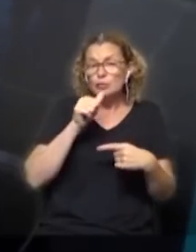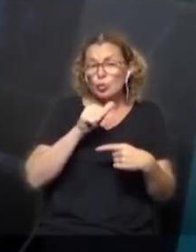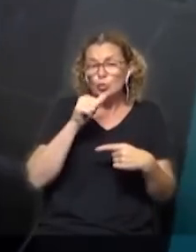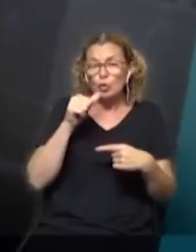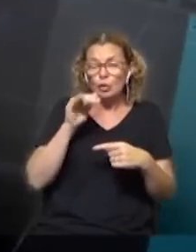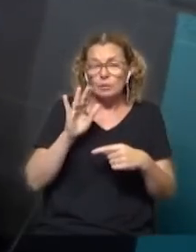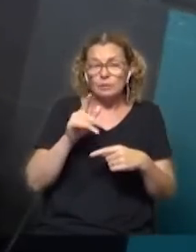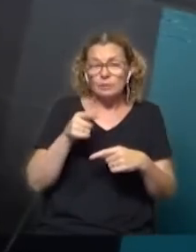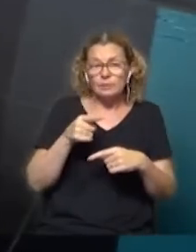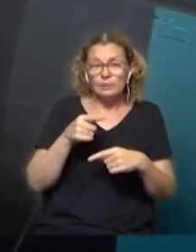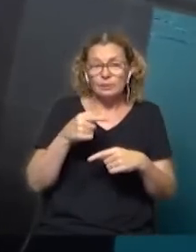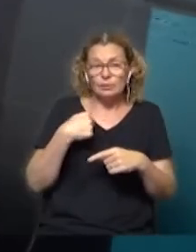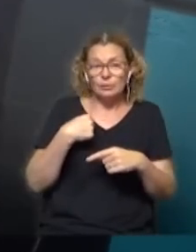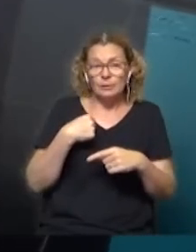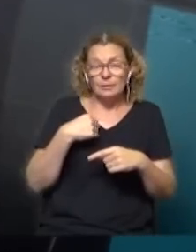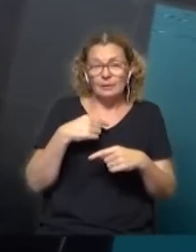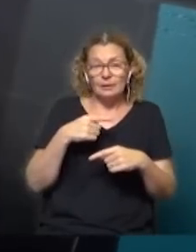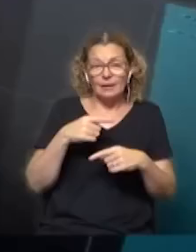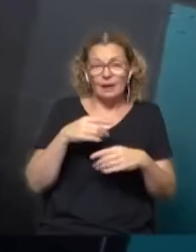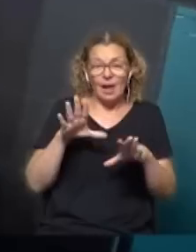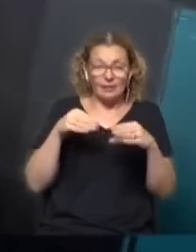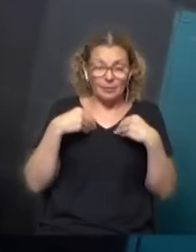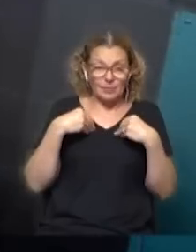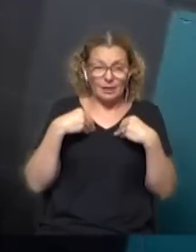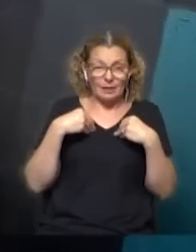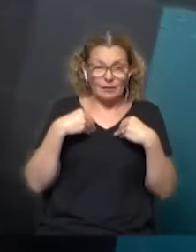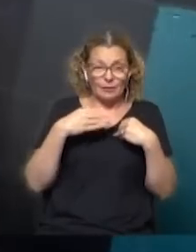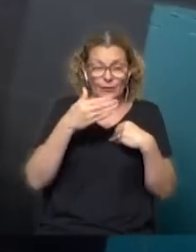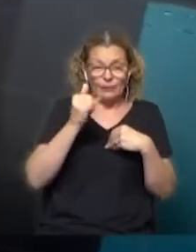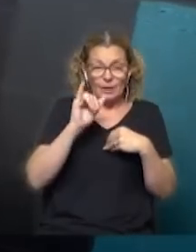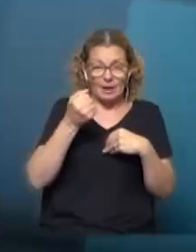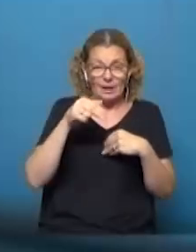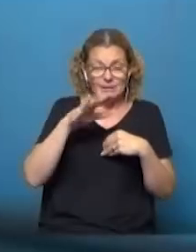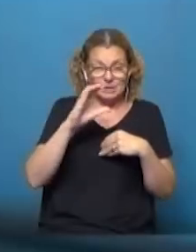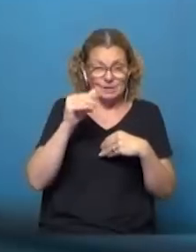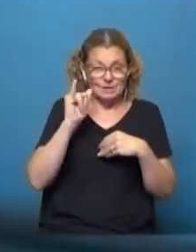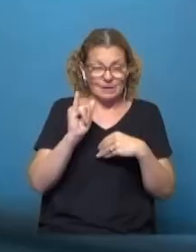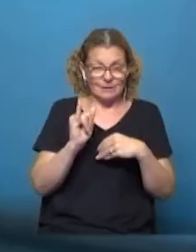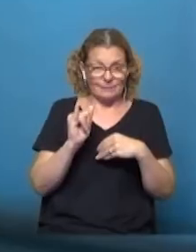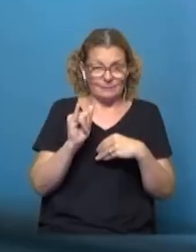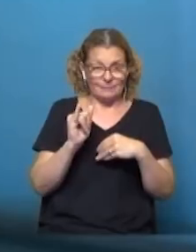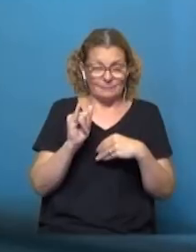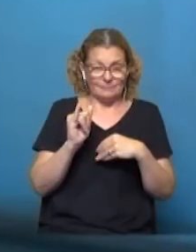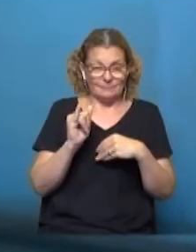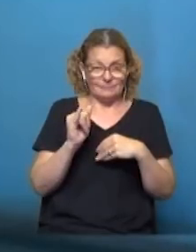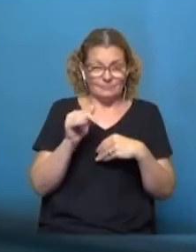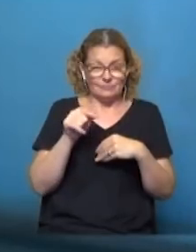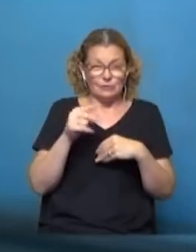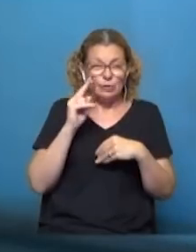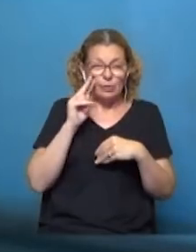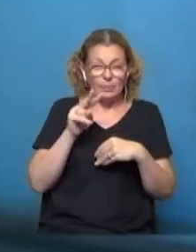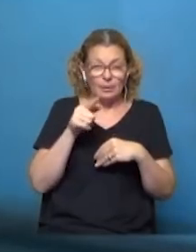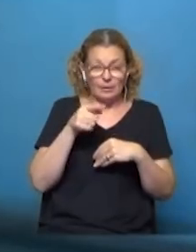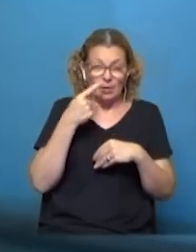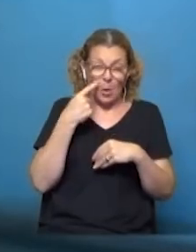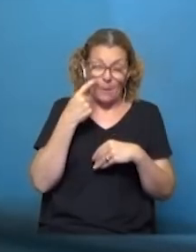vos sabés que yo voy a estar de acuerdo con Bianchi con Graciela Bianchi Yo lo miro a